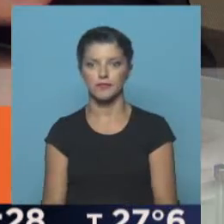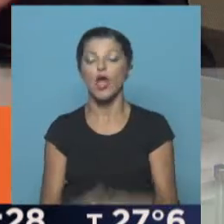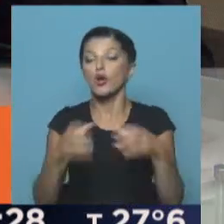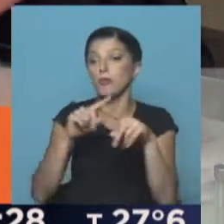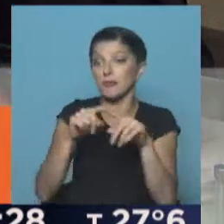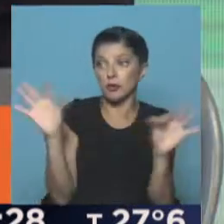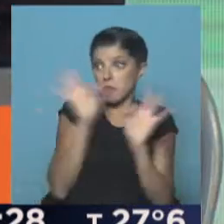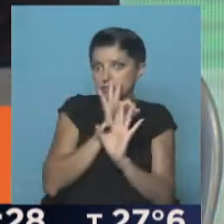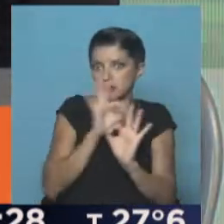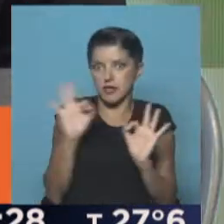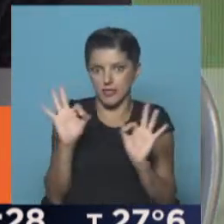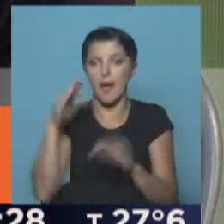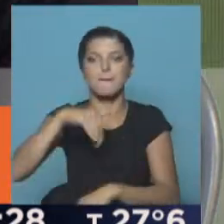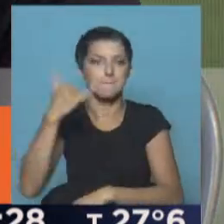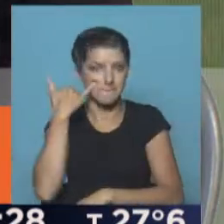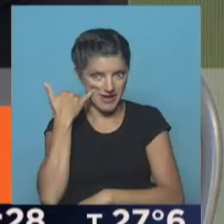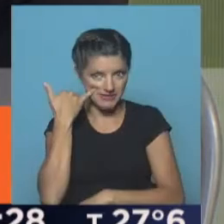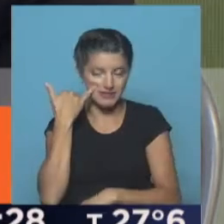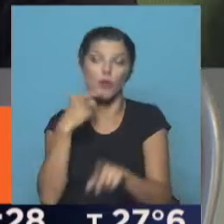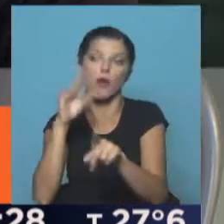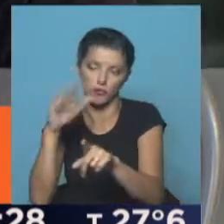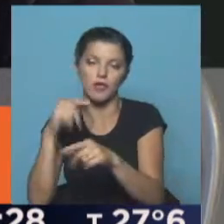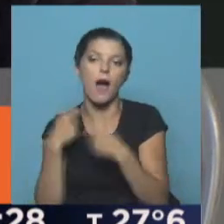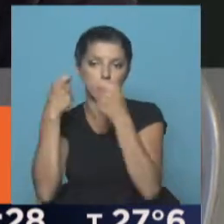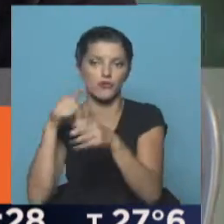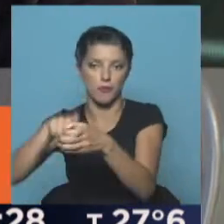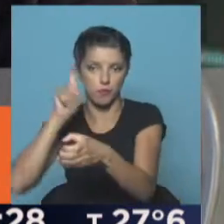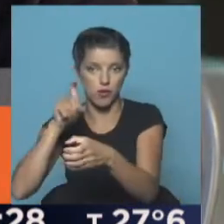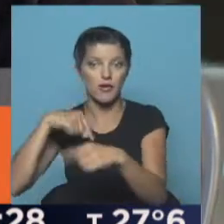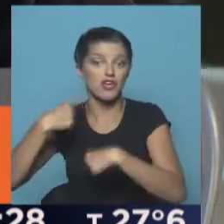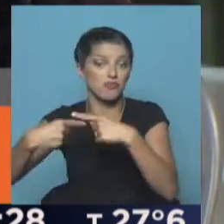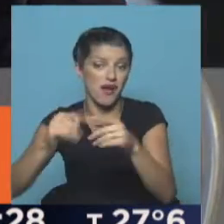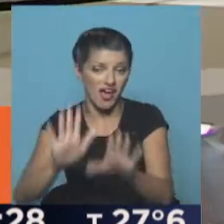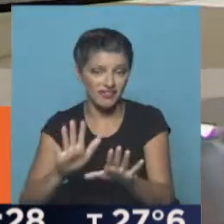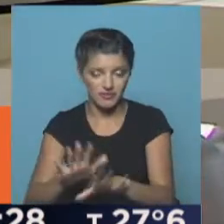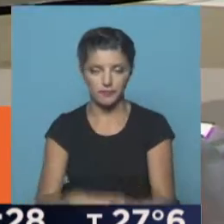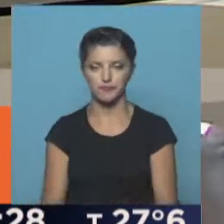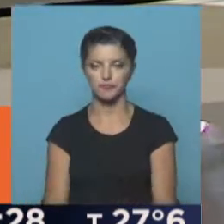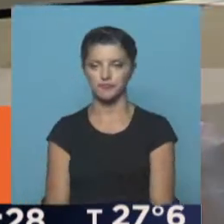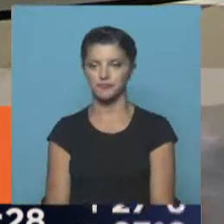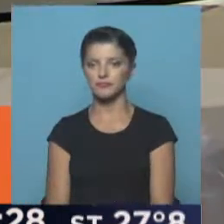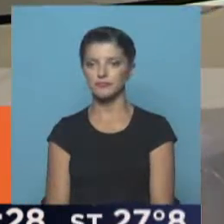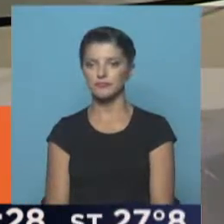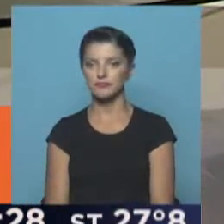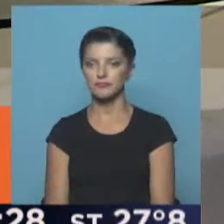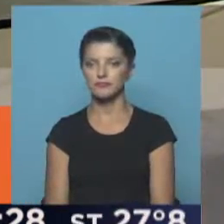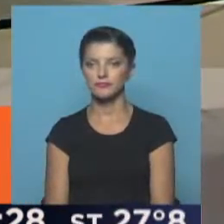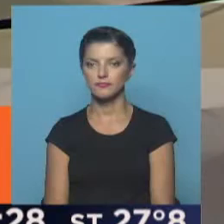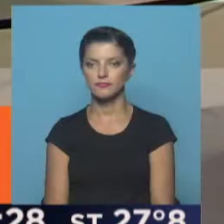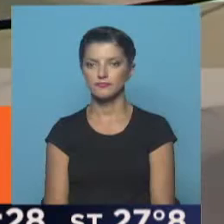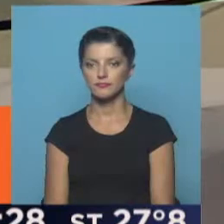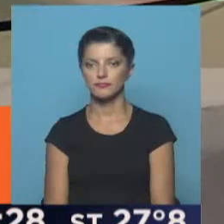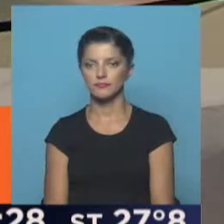retiraron. Theresa May se apropió de la idea y así avanza. ¿Y se siente la posibilidad del riesgo de